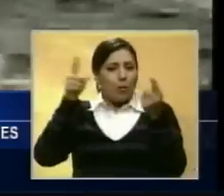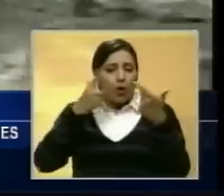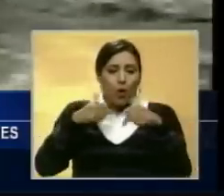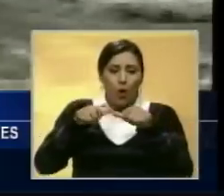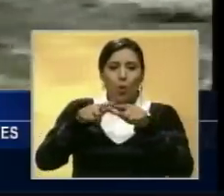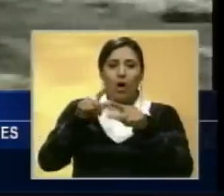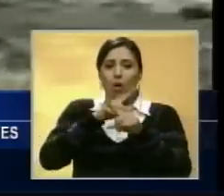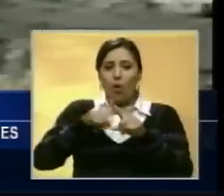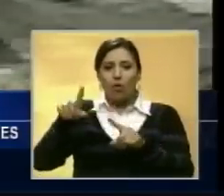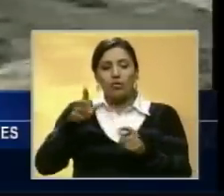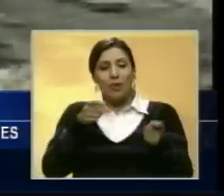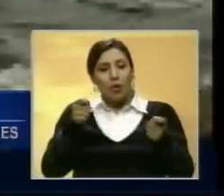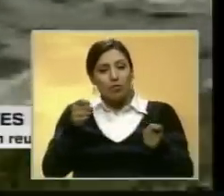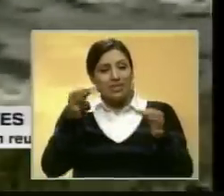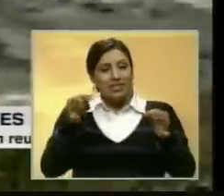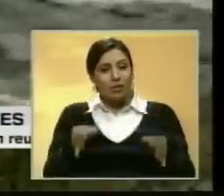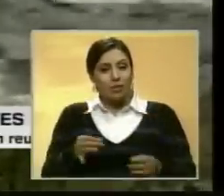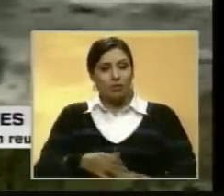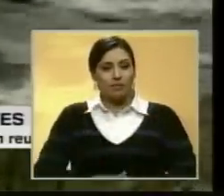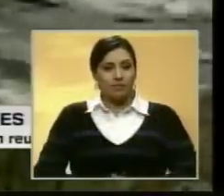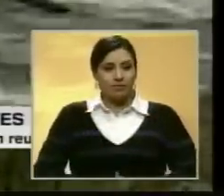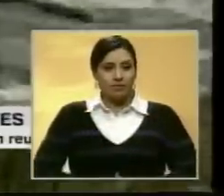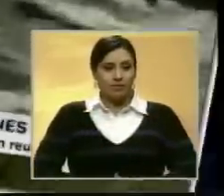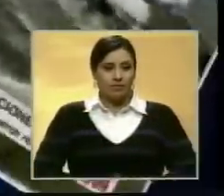otros condados como medida de seguridad.